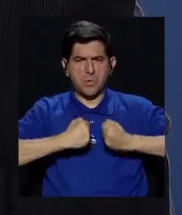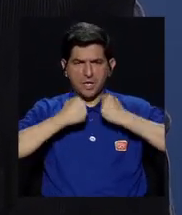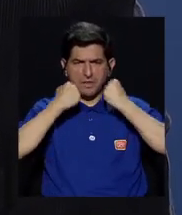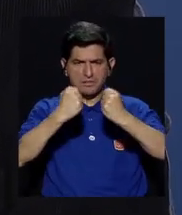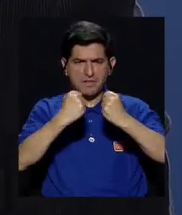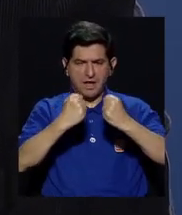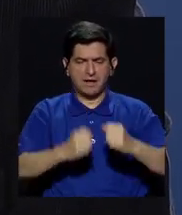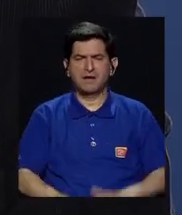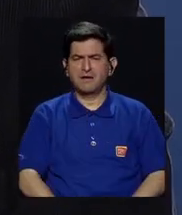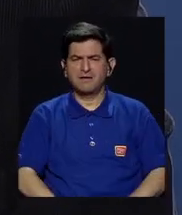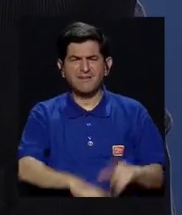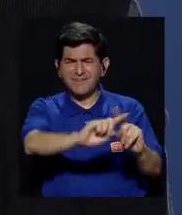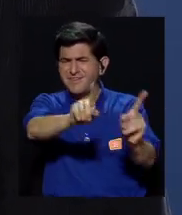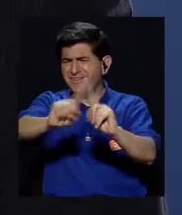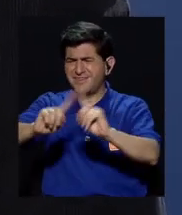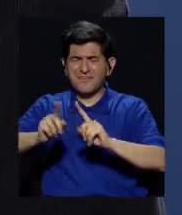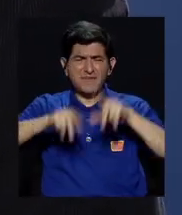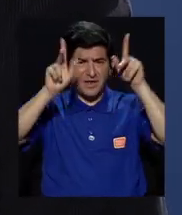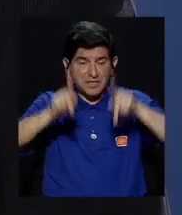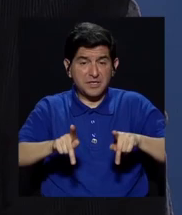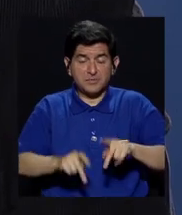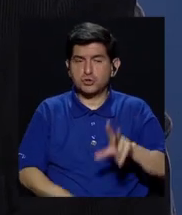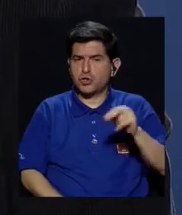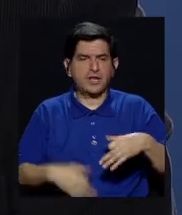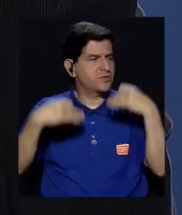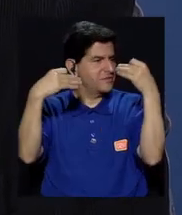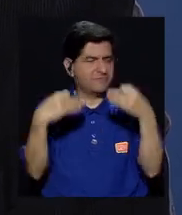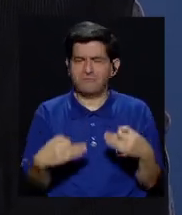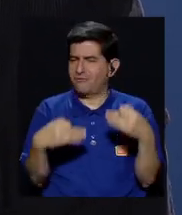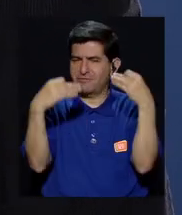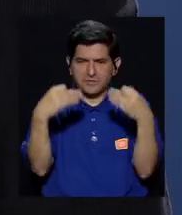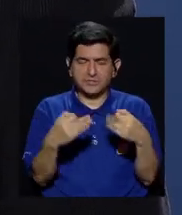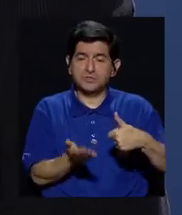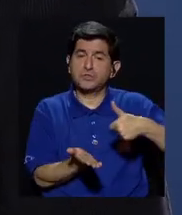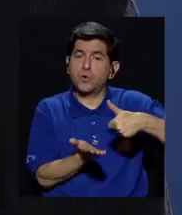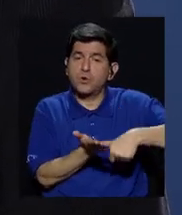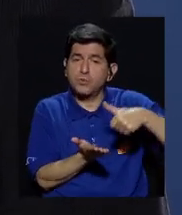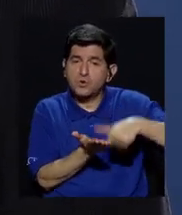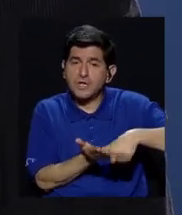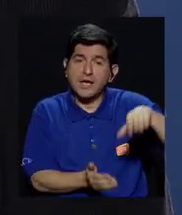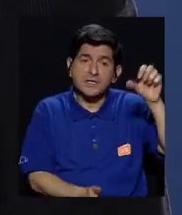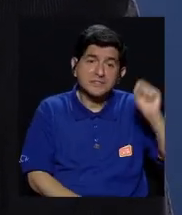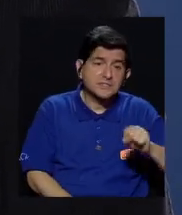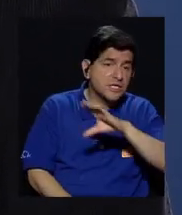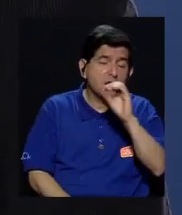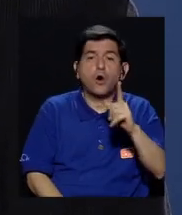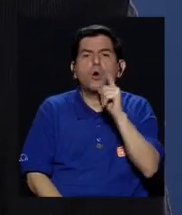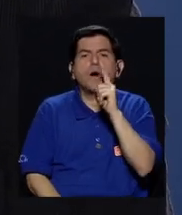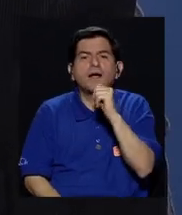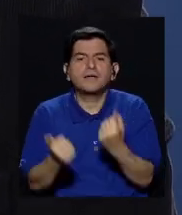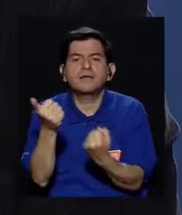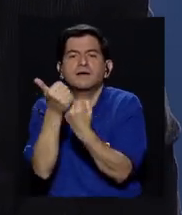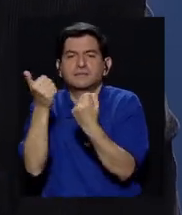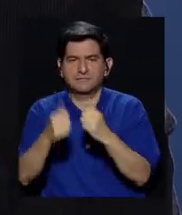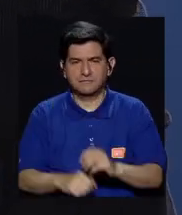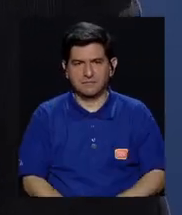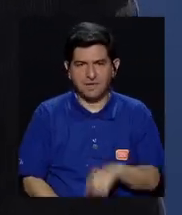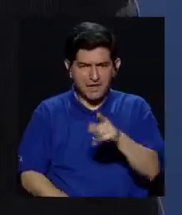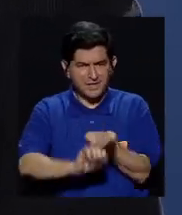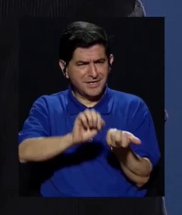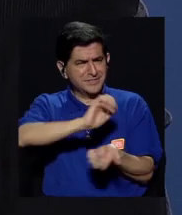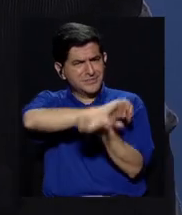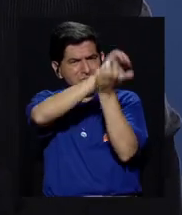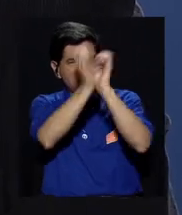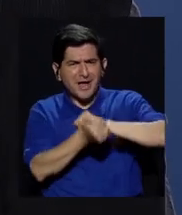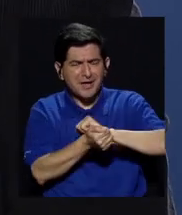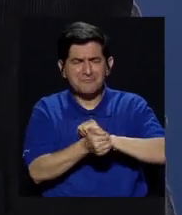y una gran cantidad de gente que aún no se ha decidido si va a votar o por quién va a votar eso cambia